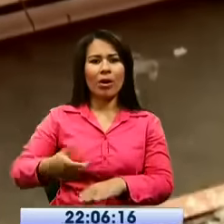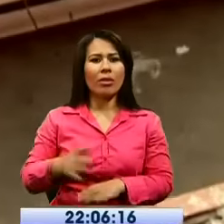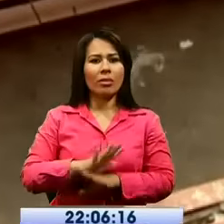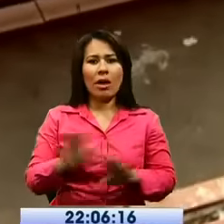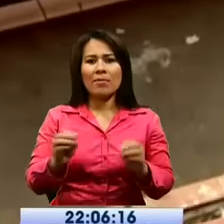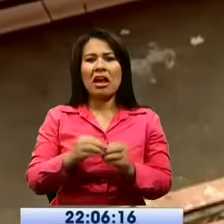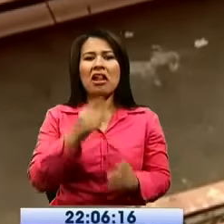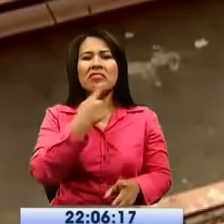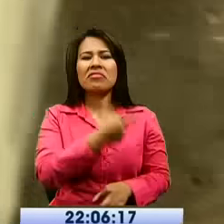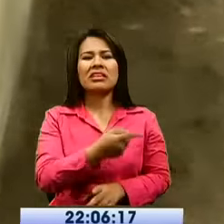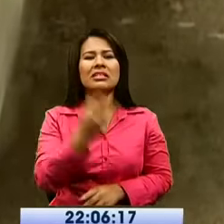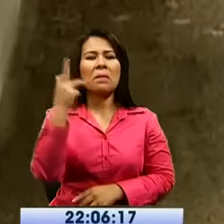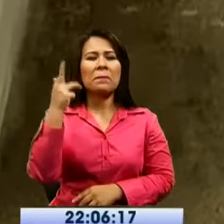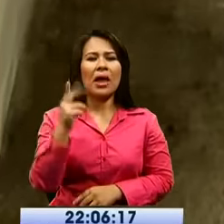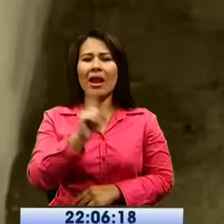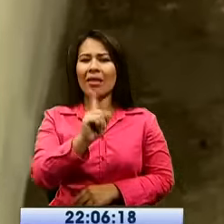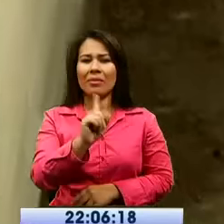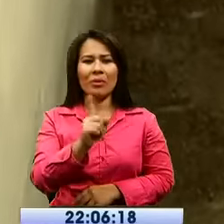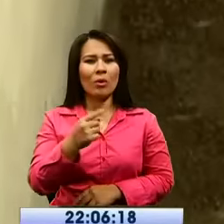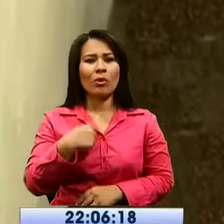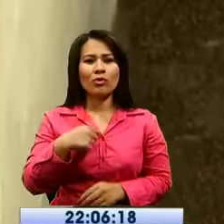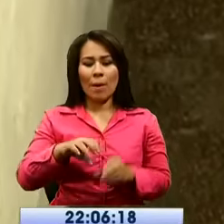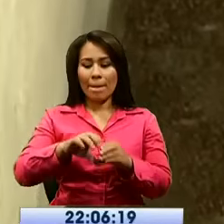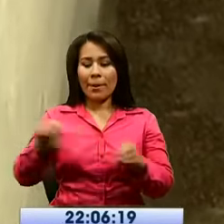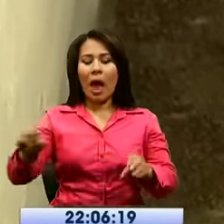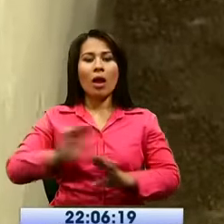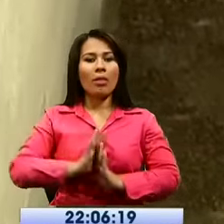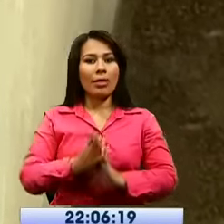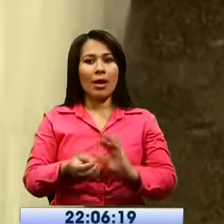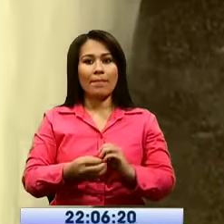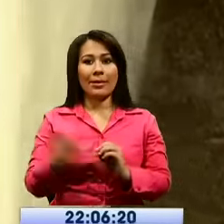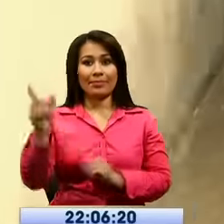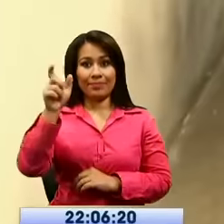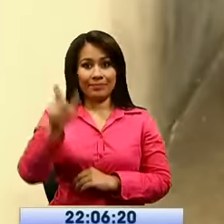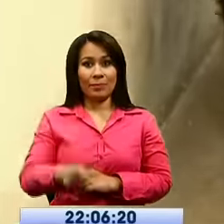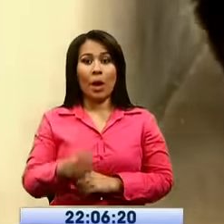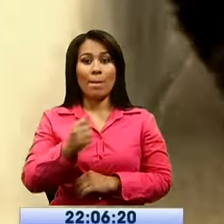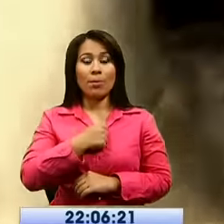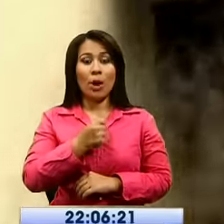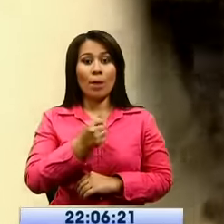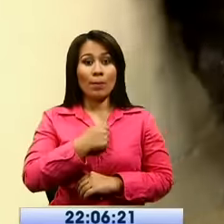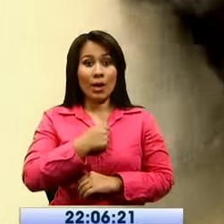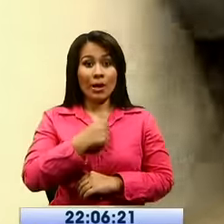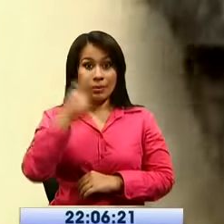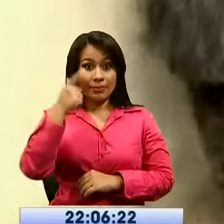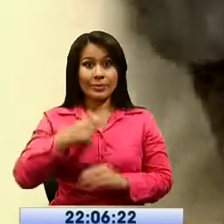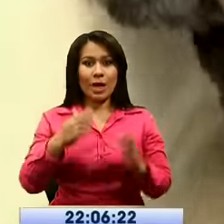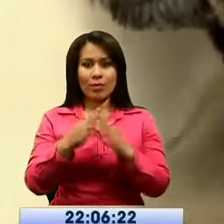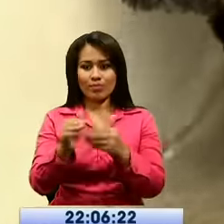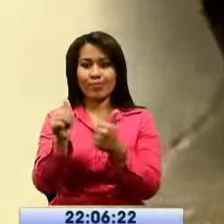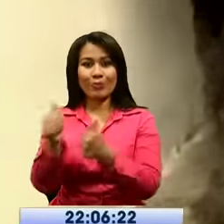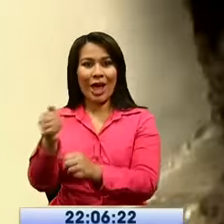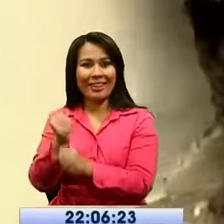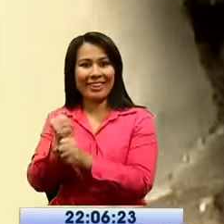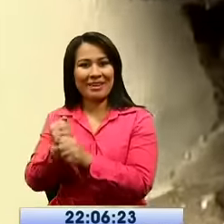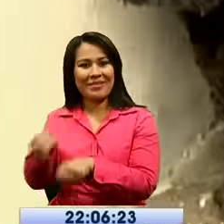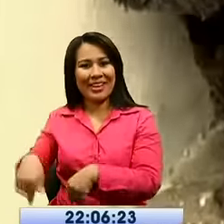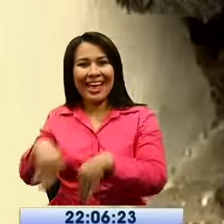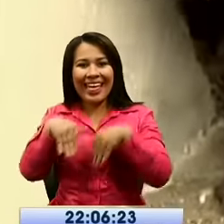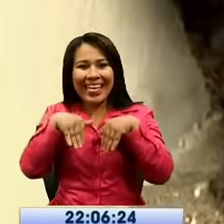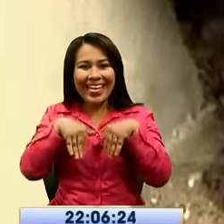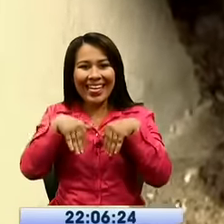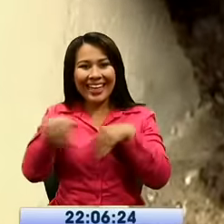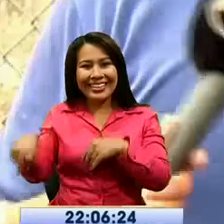que él dice que ha sido bala. Por ahora, el dueño de la casa puede seguir confiando en el excelente trabajo de su